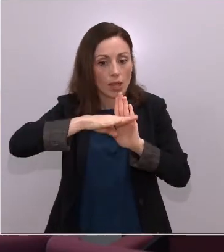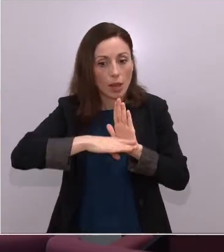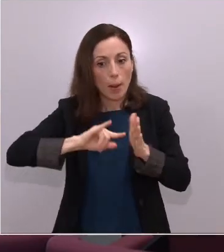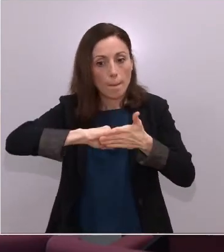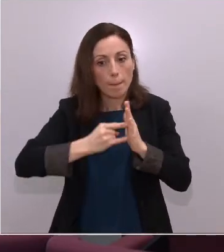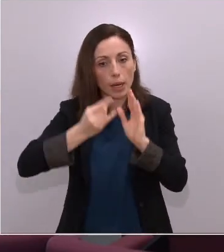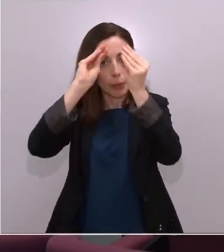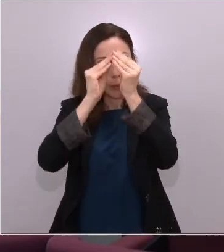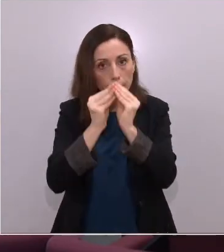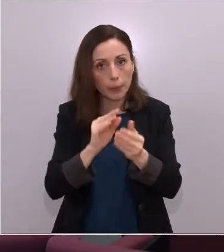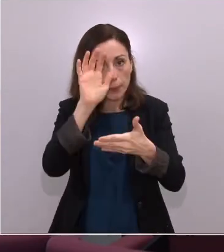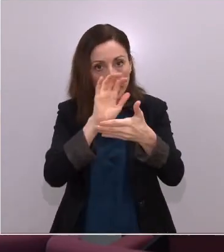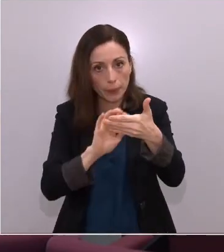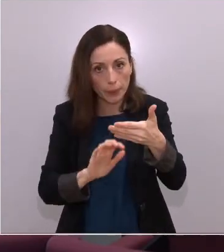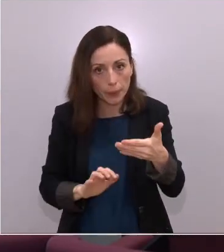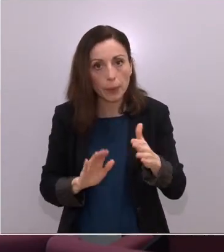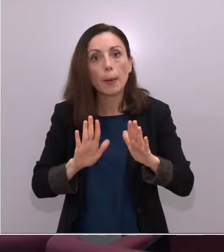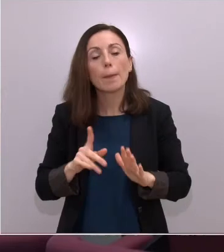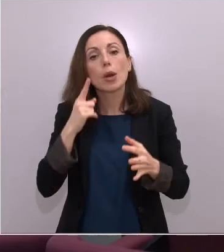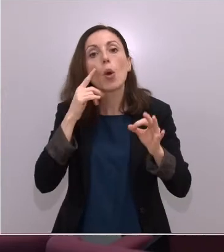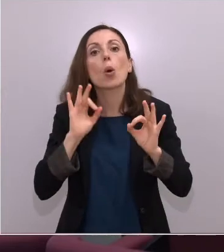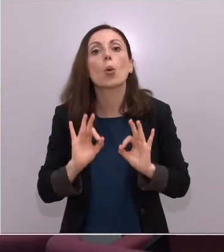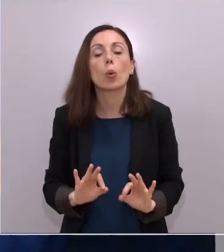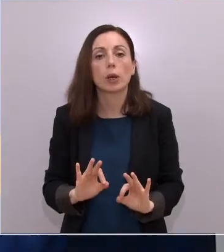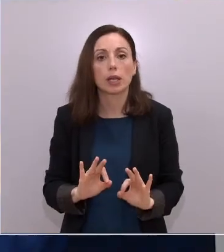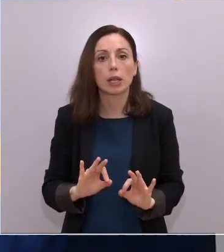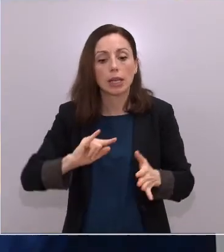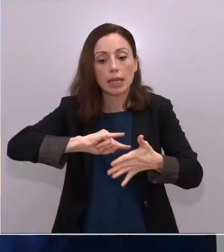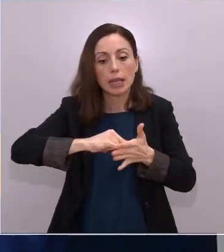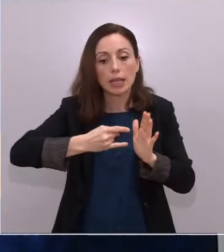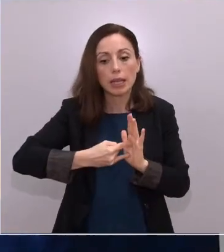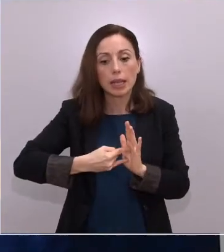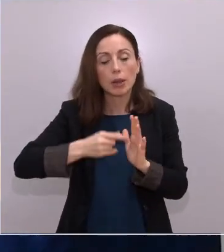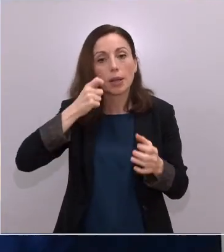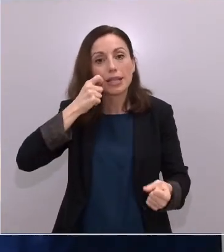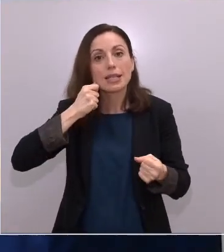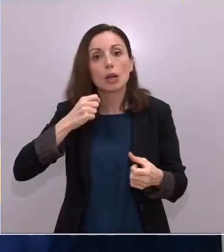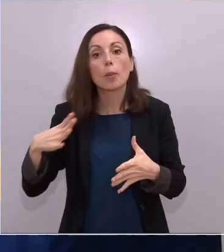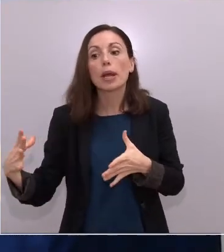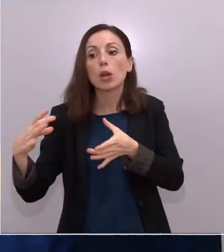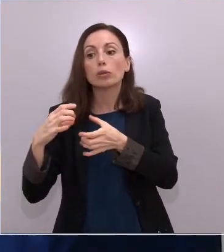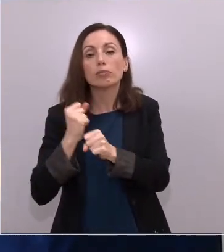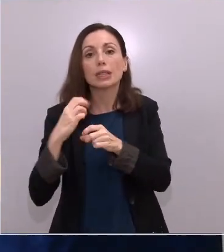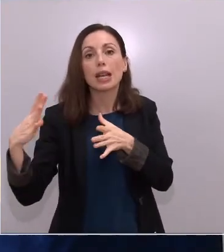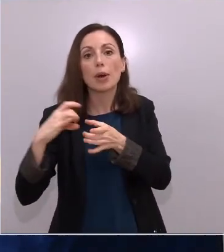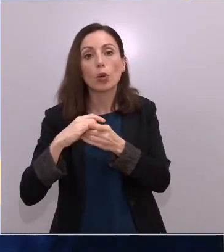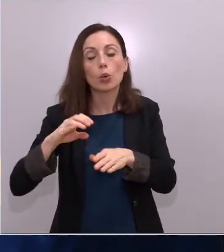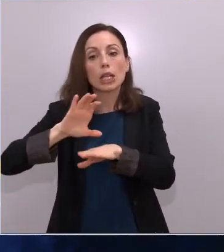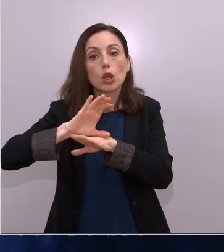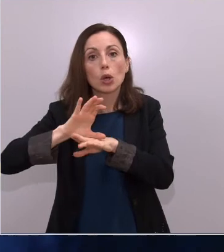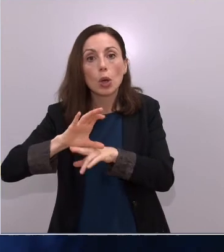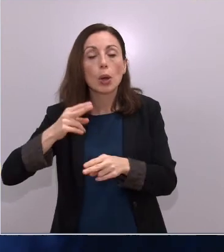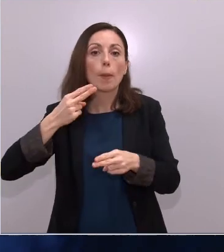es que efectivamente es una población muy vulnerable y tenemos que ir muy despacio. Es un plan que sale desde Salud, pero que está coordinado también con la Consejería de